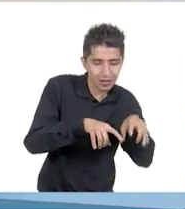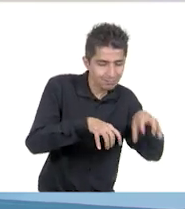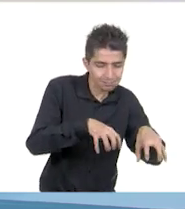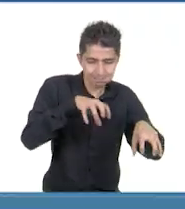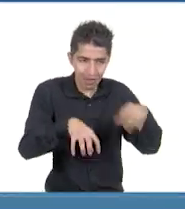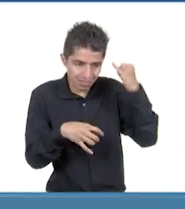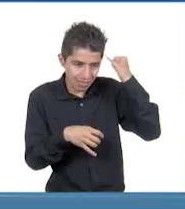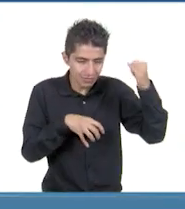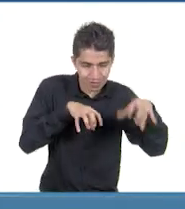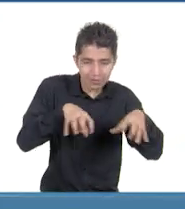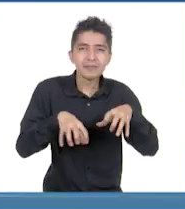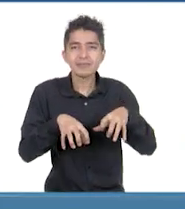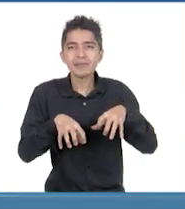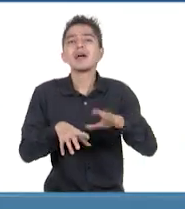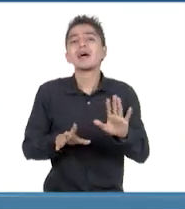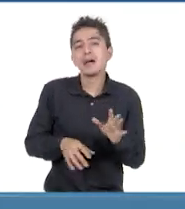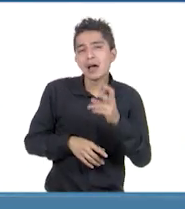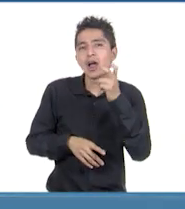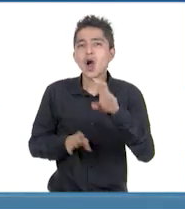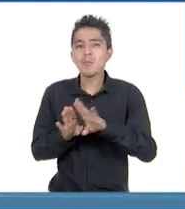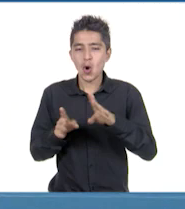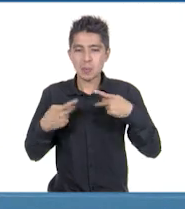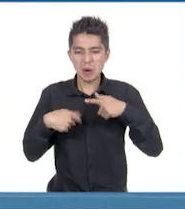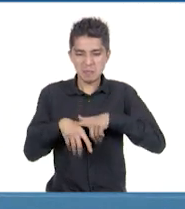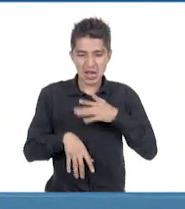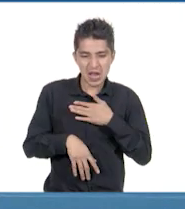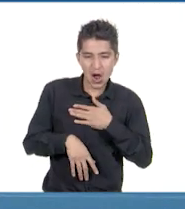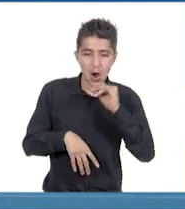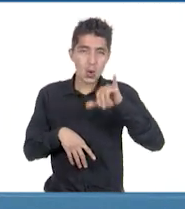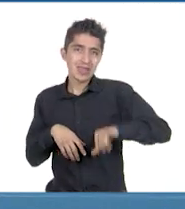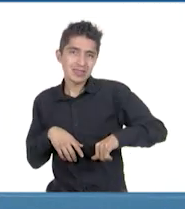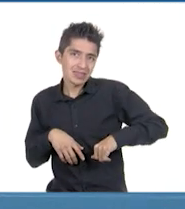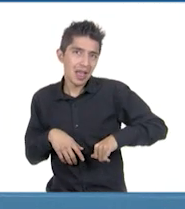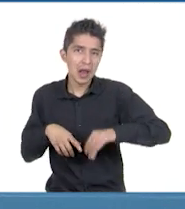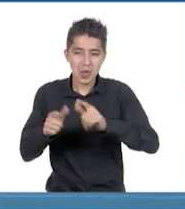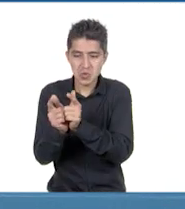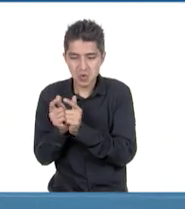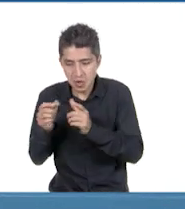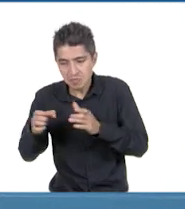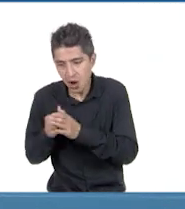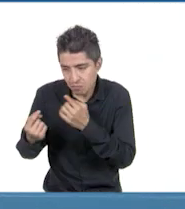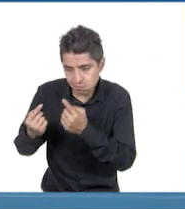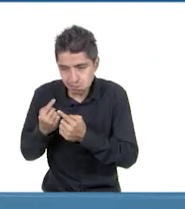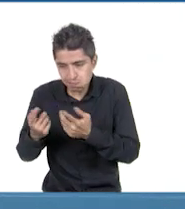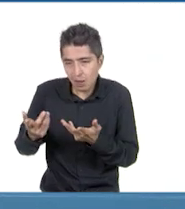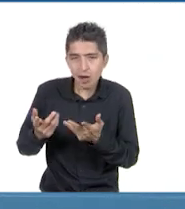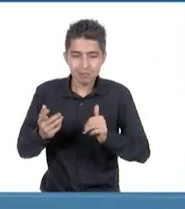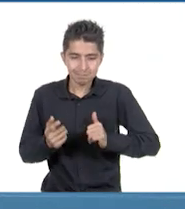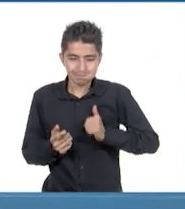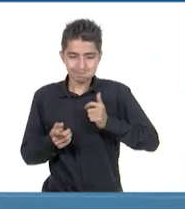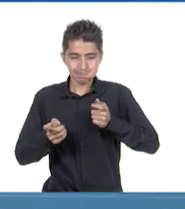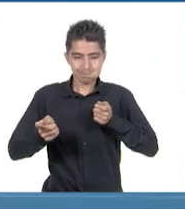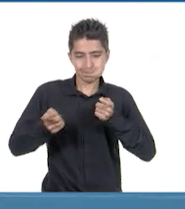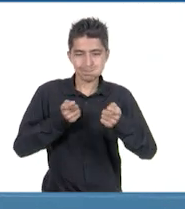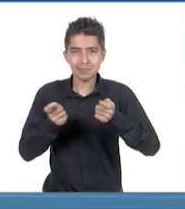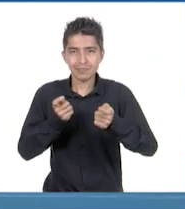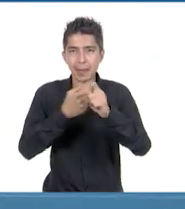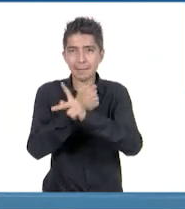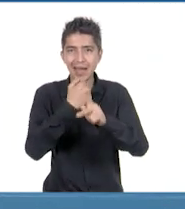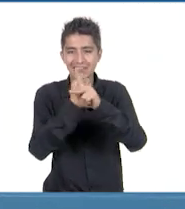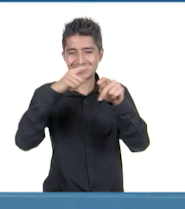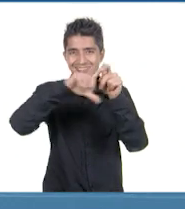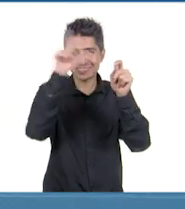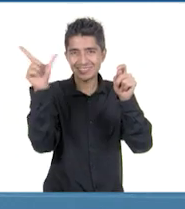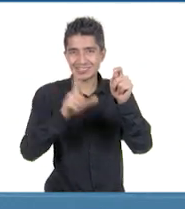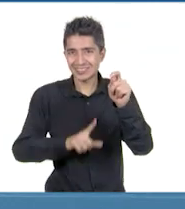en las circunstancias y los intereses de grupo o de personajes que dominaron la escena